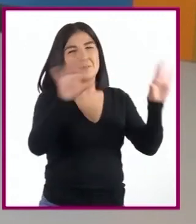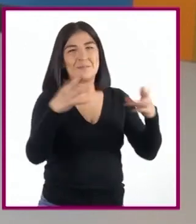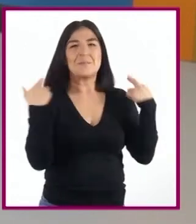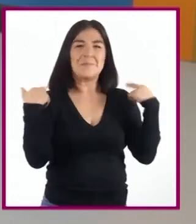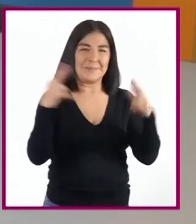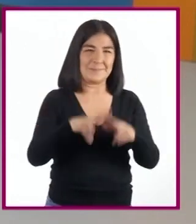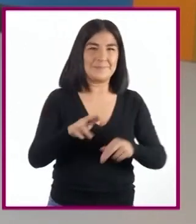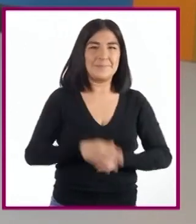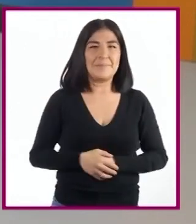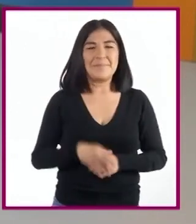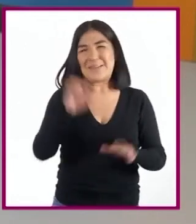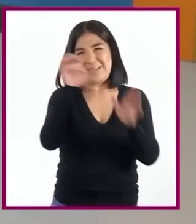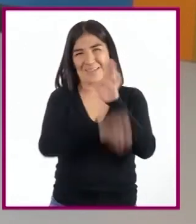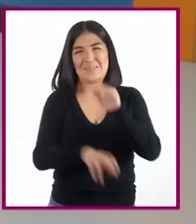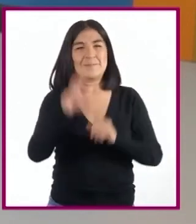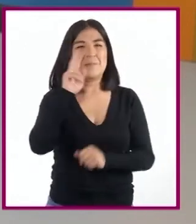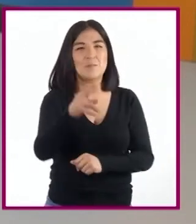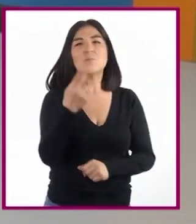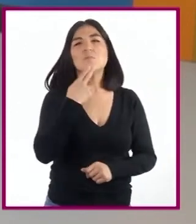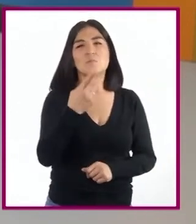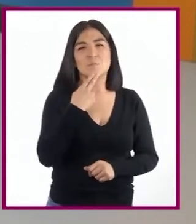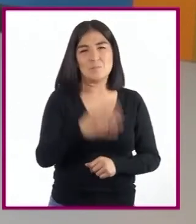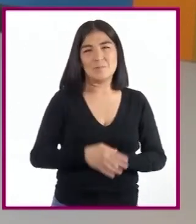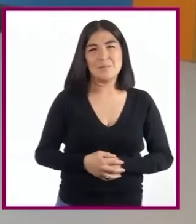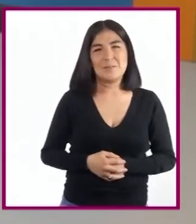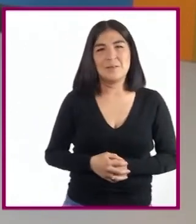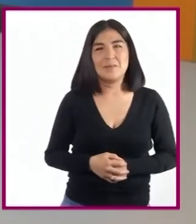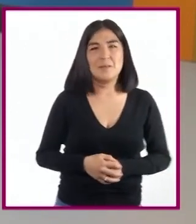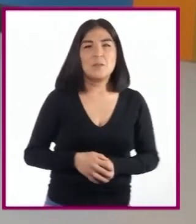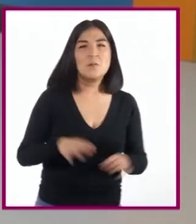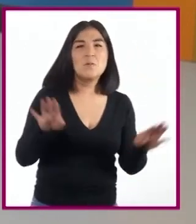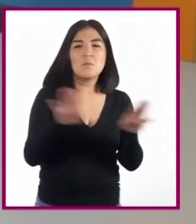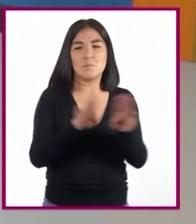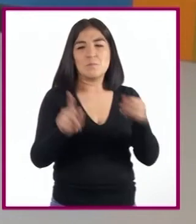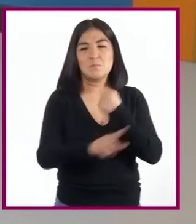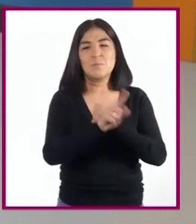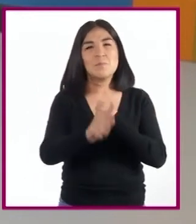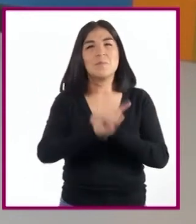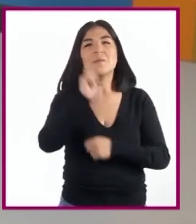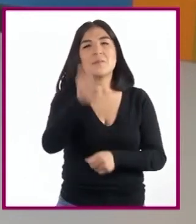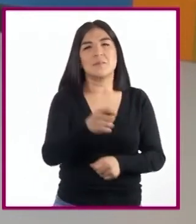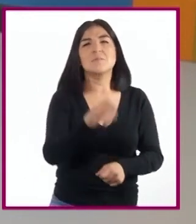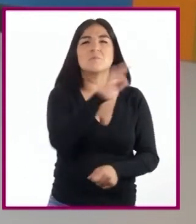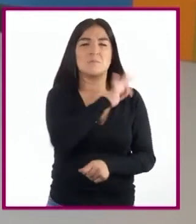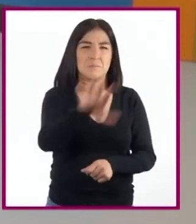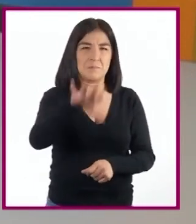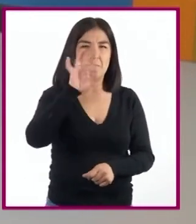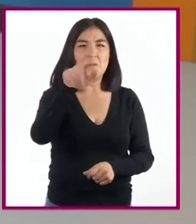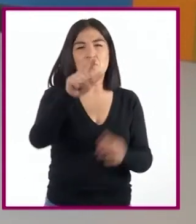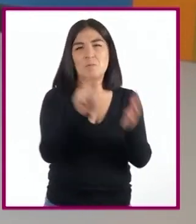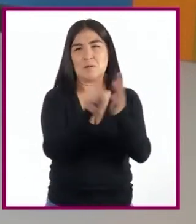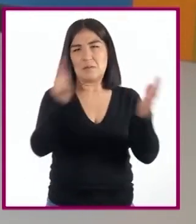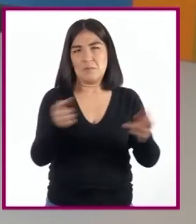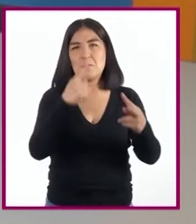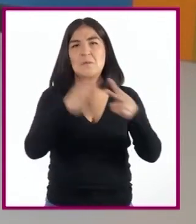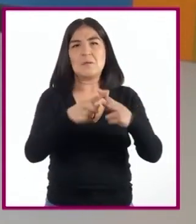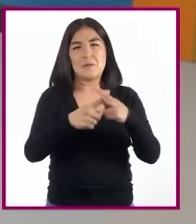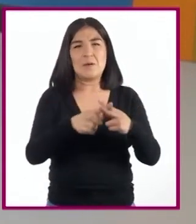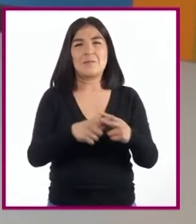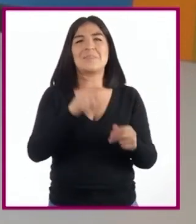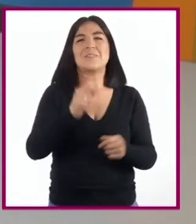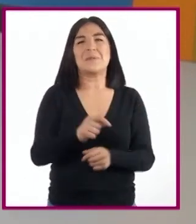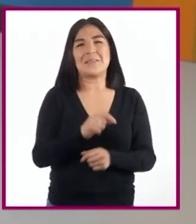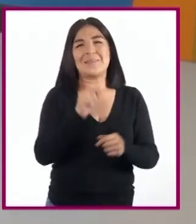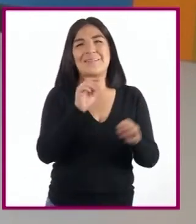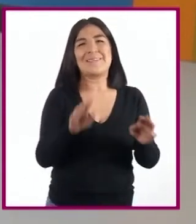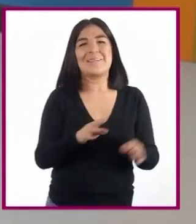David. Para ejemplificar, utilizaremos una situación que seguramente puedes encontrar en tu libro de matemáticas de